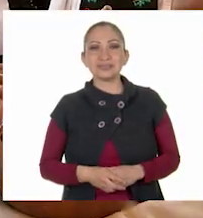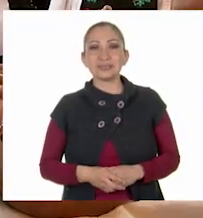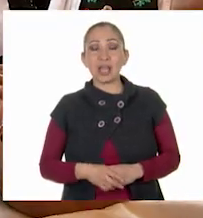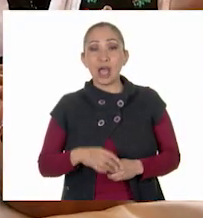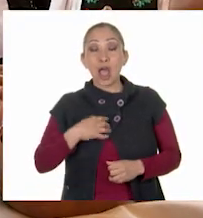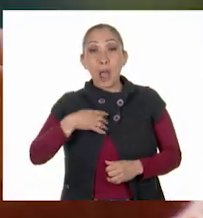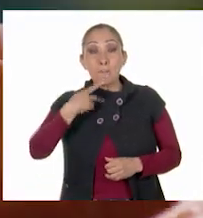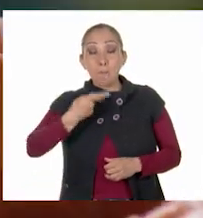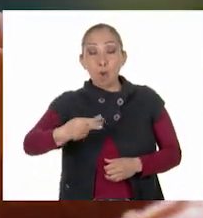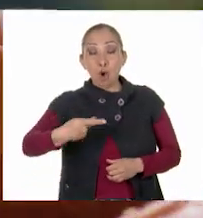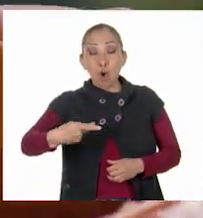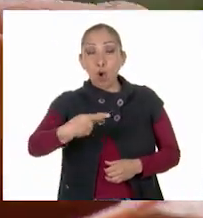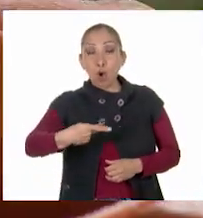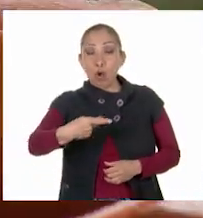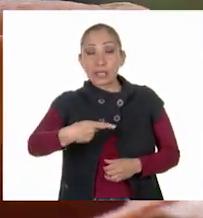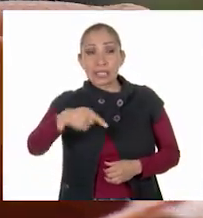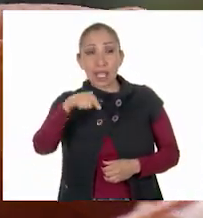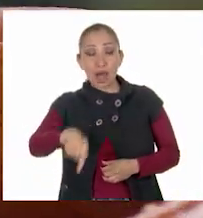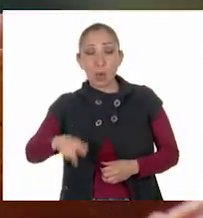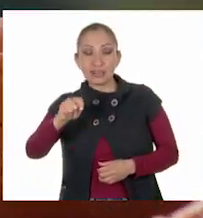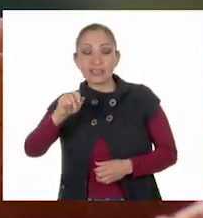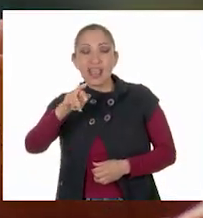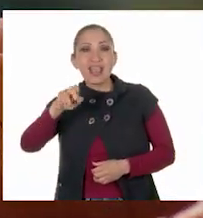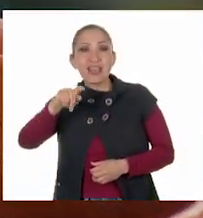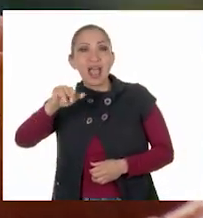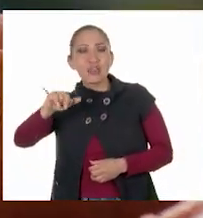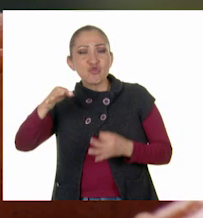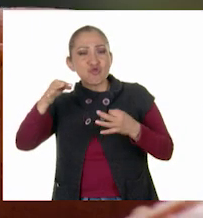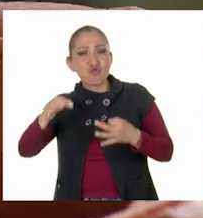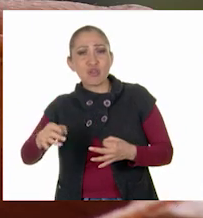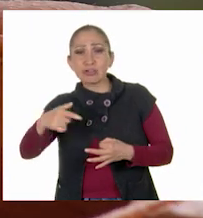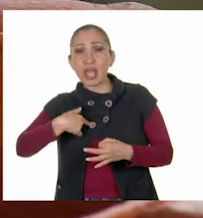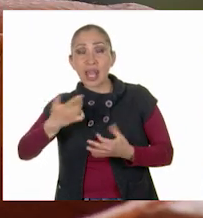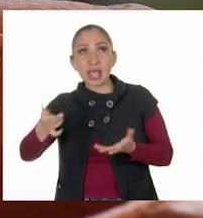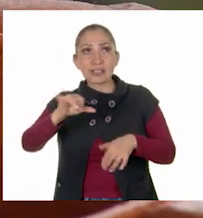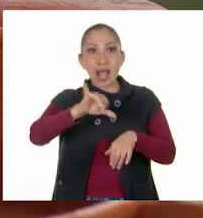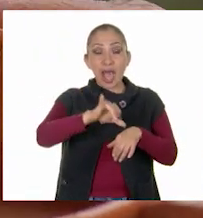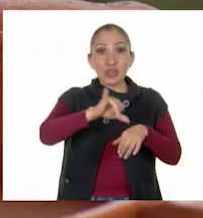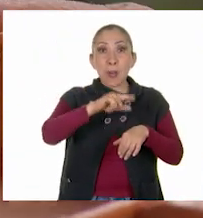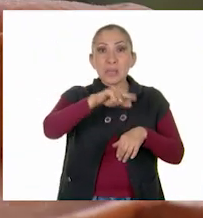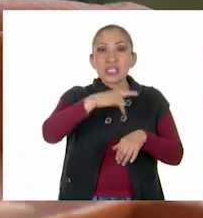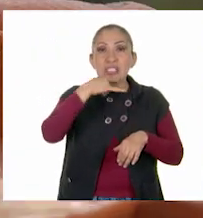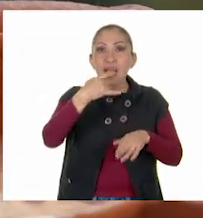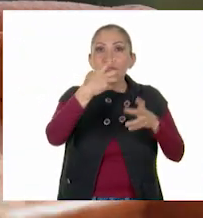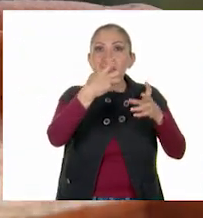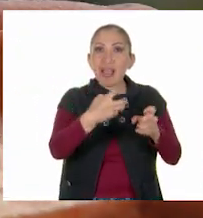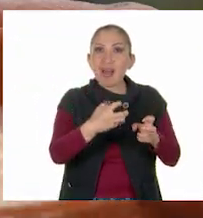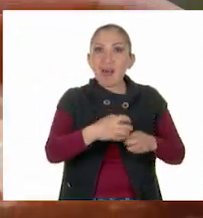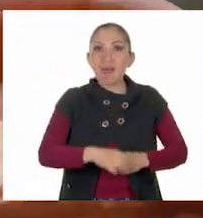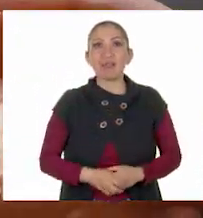Pulque de gran originalidad como el de Terrenate. Tienen uno salado a base de chile seco.